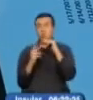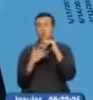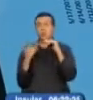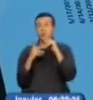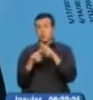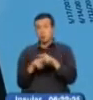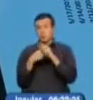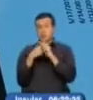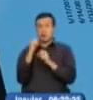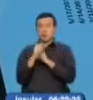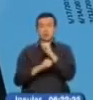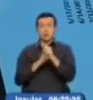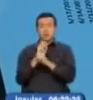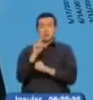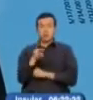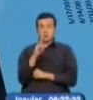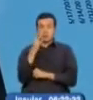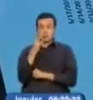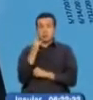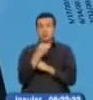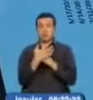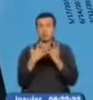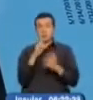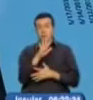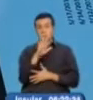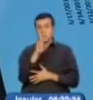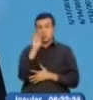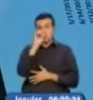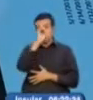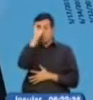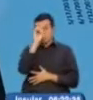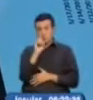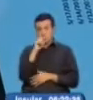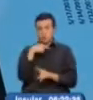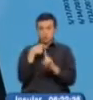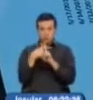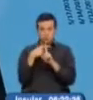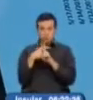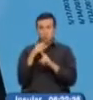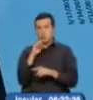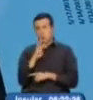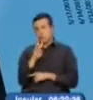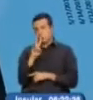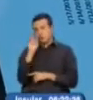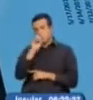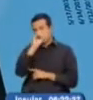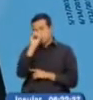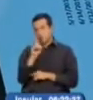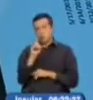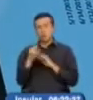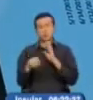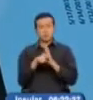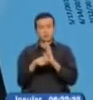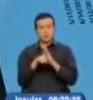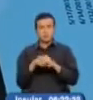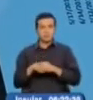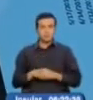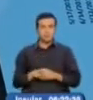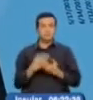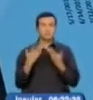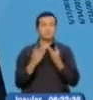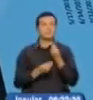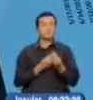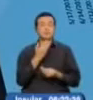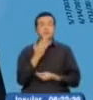el inicio del año 2017 con 56% de positivas contra 42% de negativas. Y se